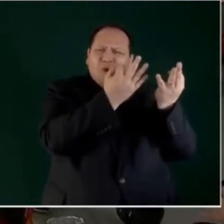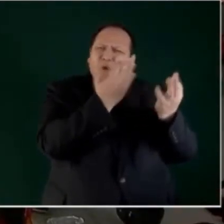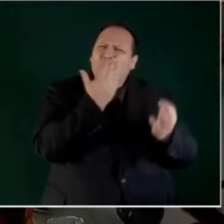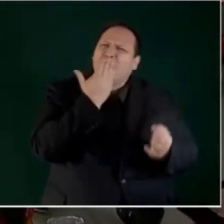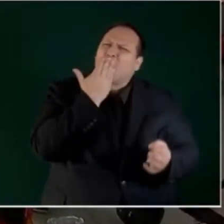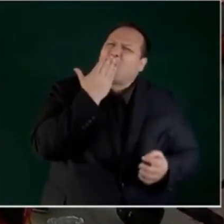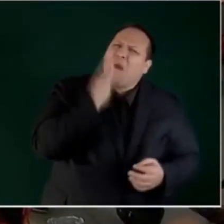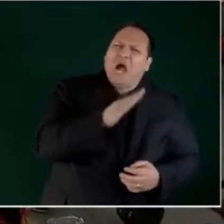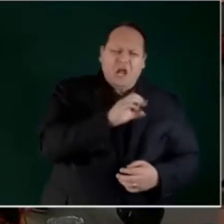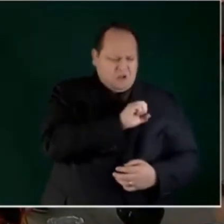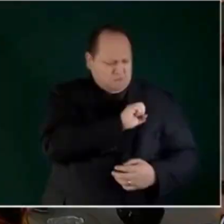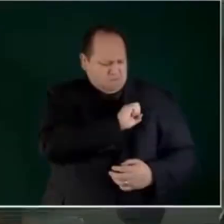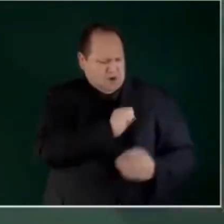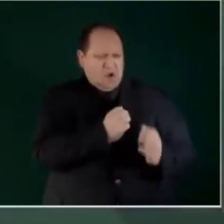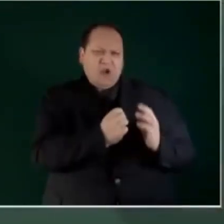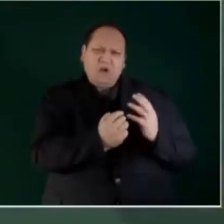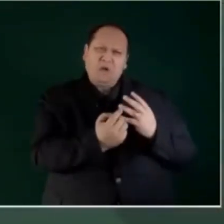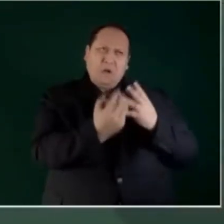nocivos,